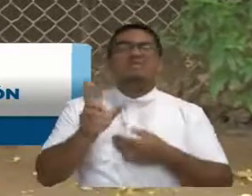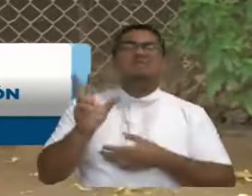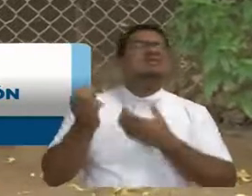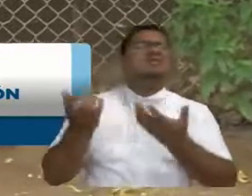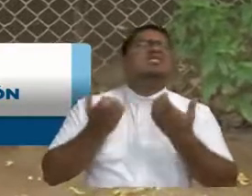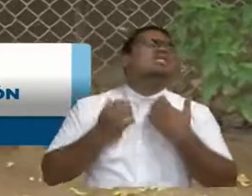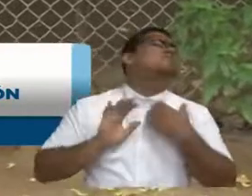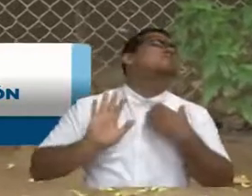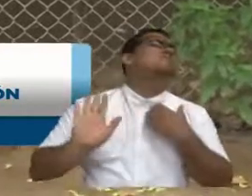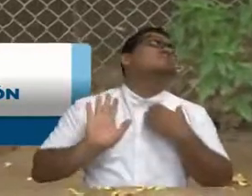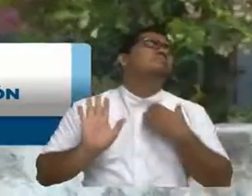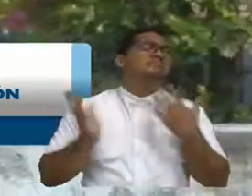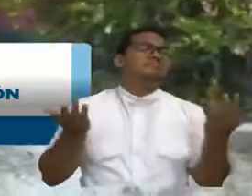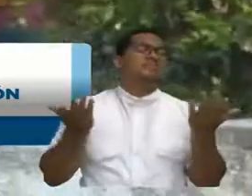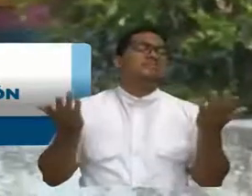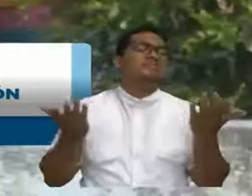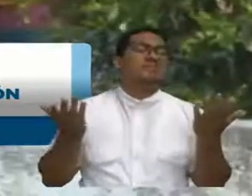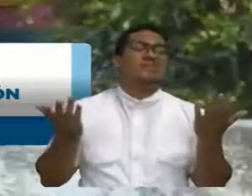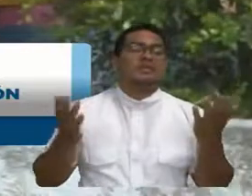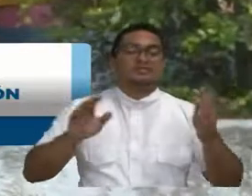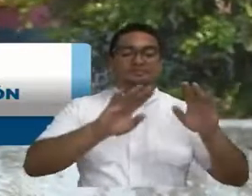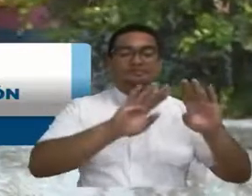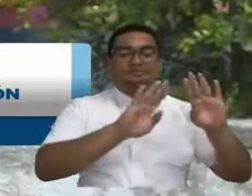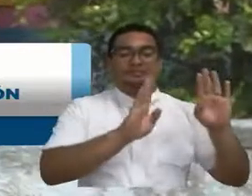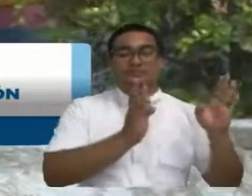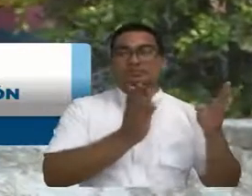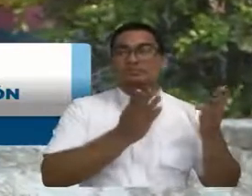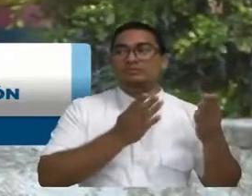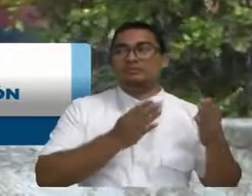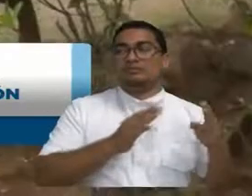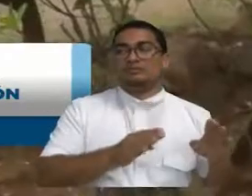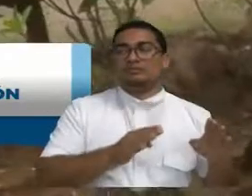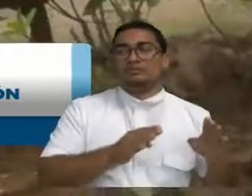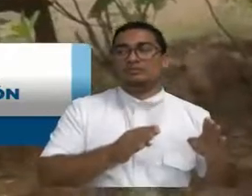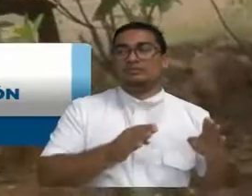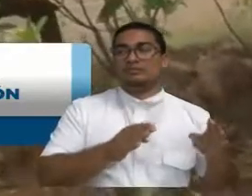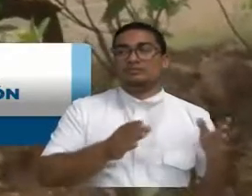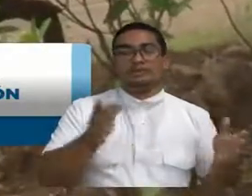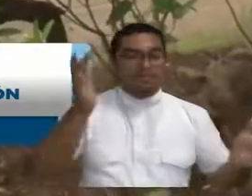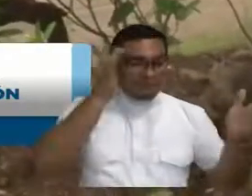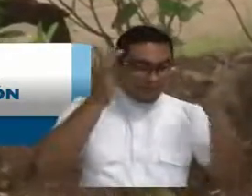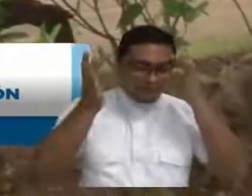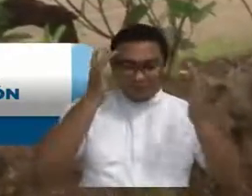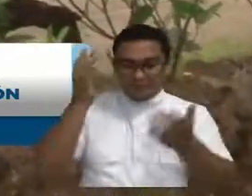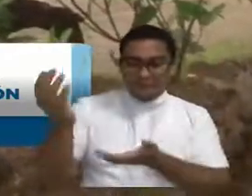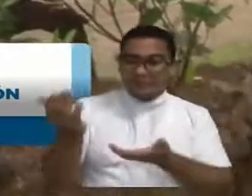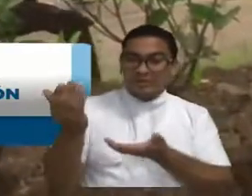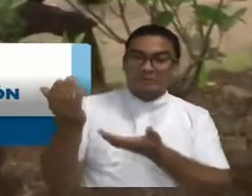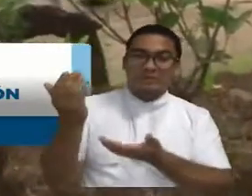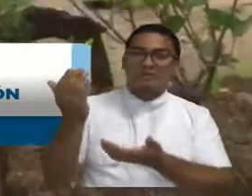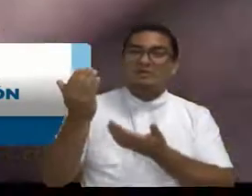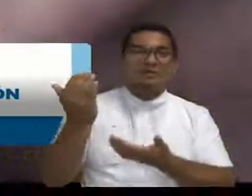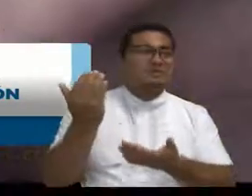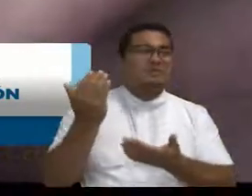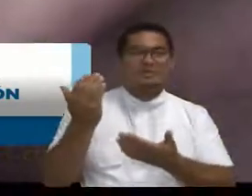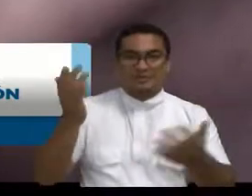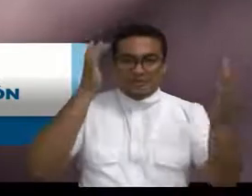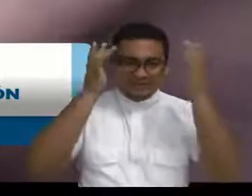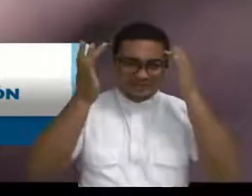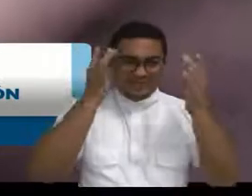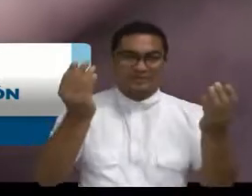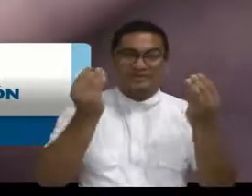ejemplo. Una mujer que tiene una preocupación excesiva por el bebé después del parto. Una mujer que